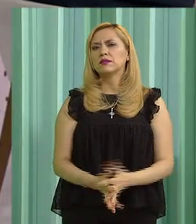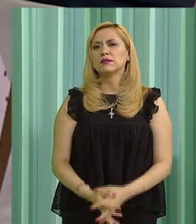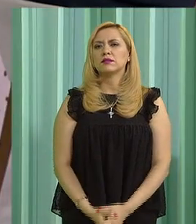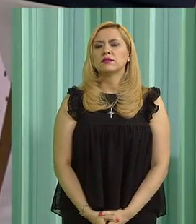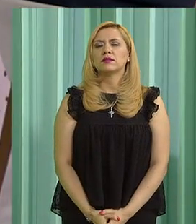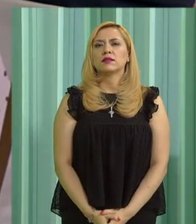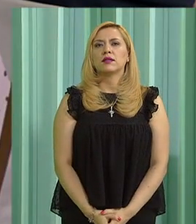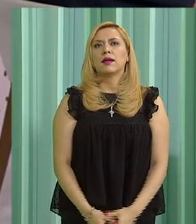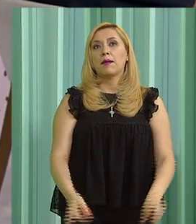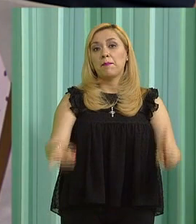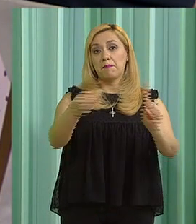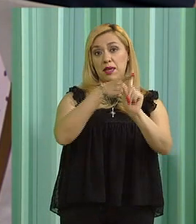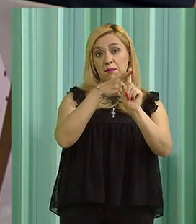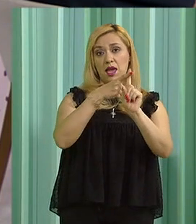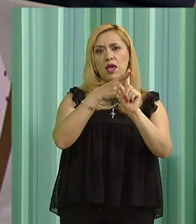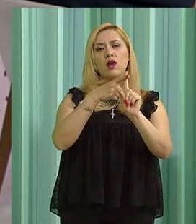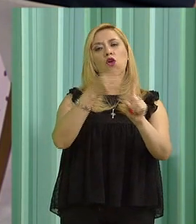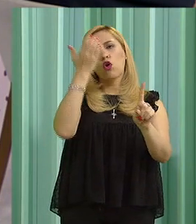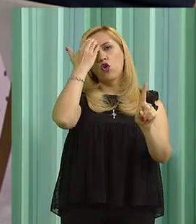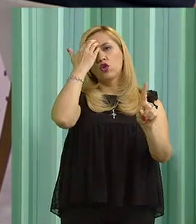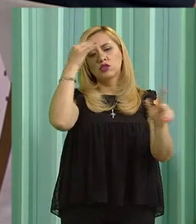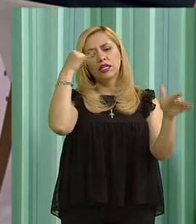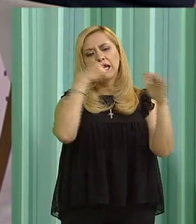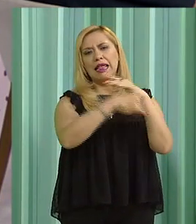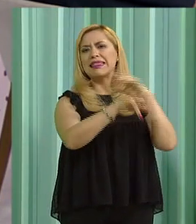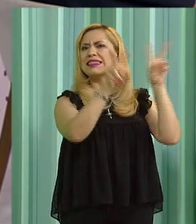Primero, acercándose un poco más al tema. Creo que